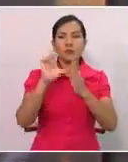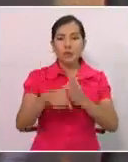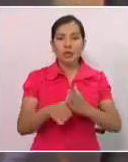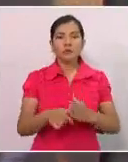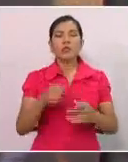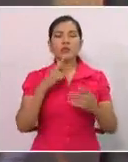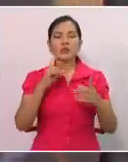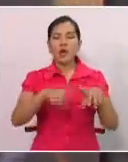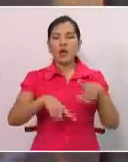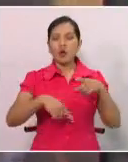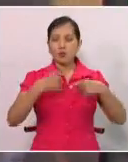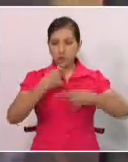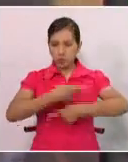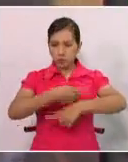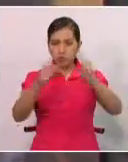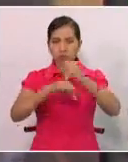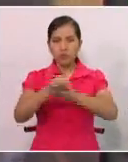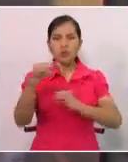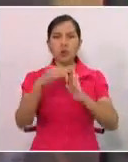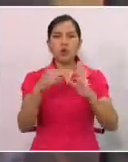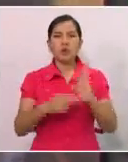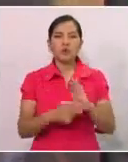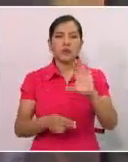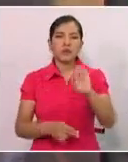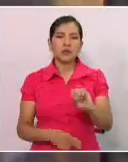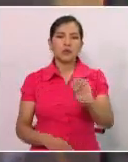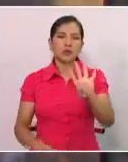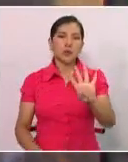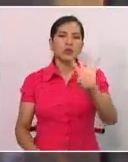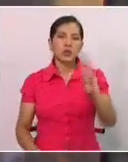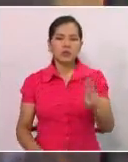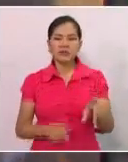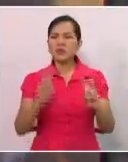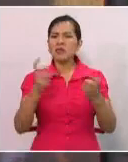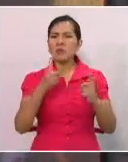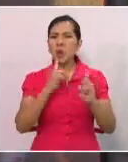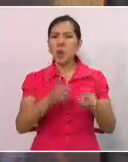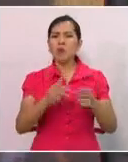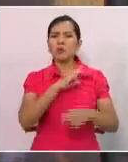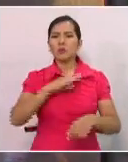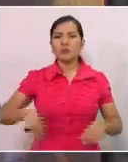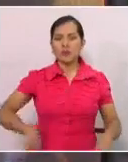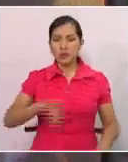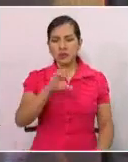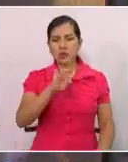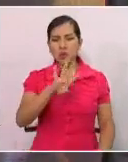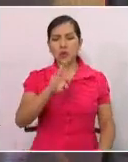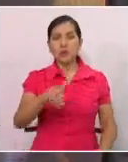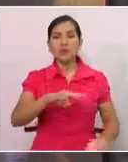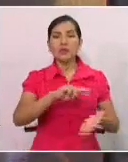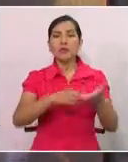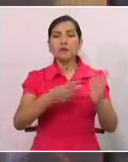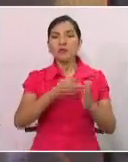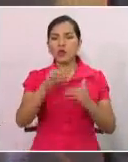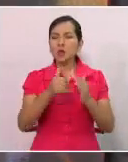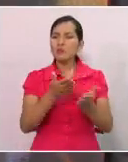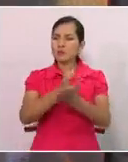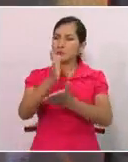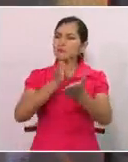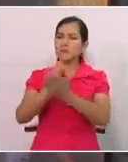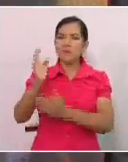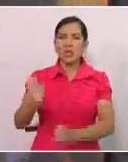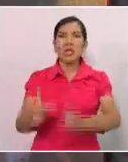de la norma 046, la ordenanza municipal 046, que permitía la construcción de edificios